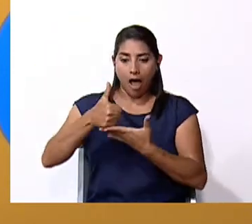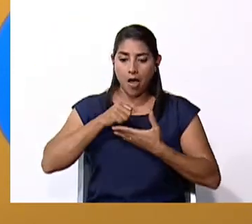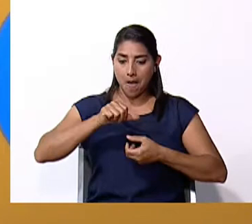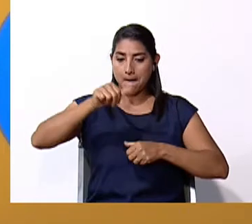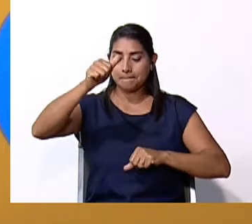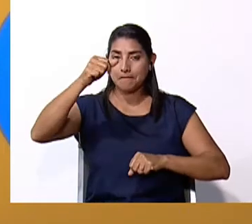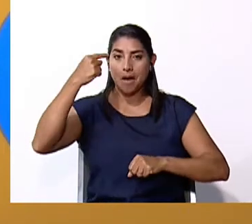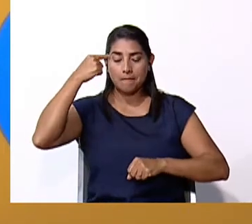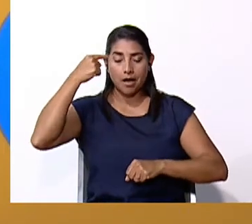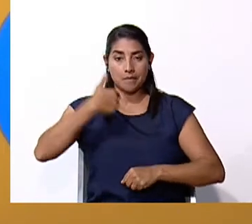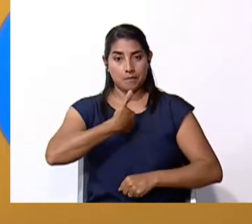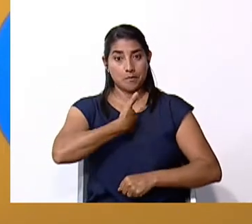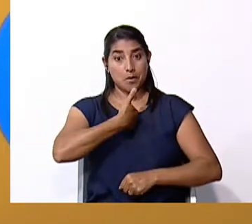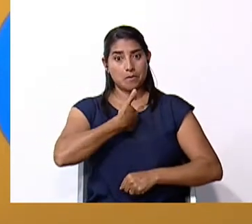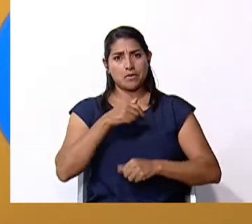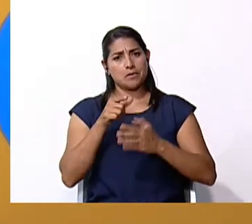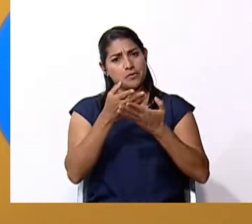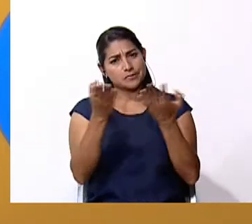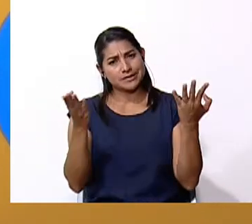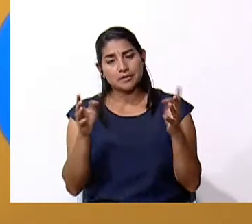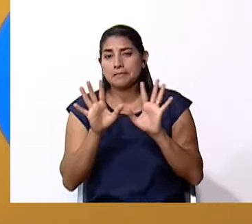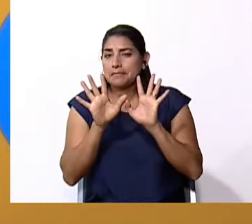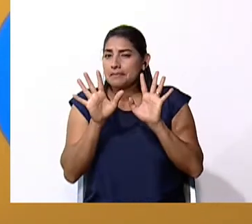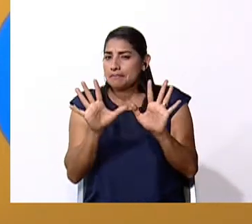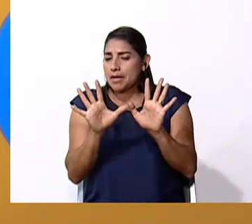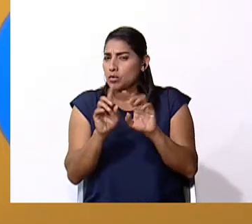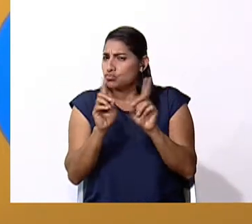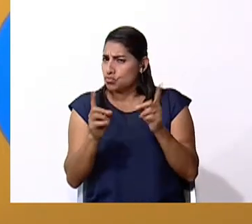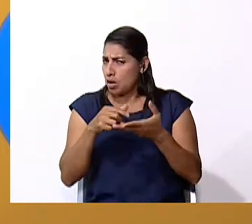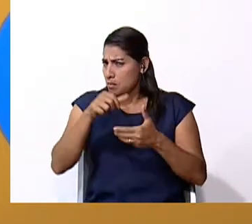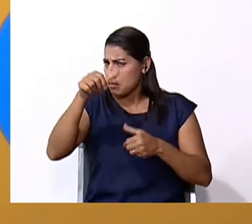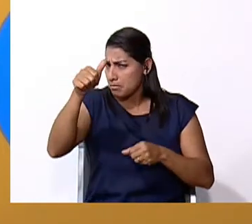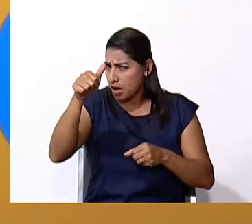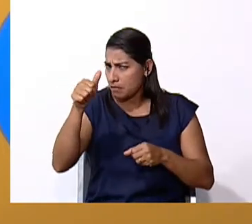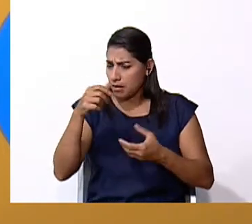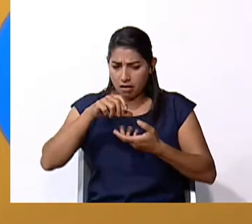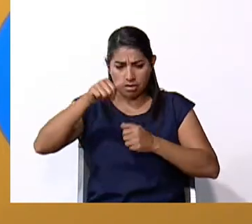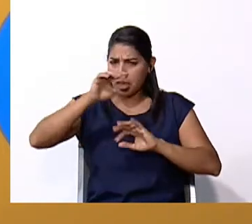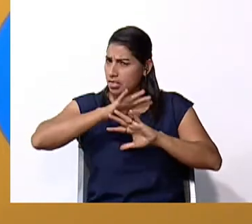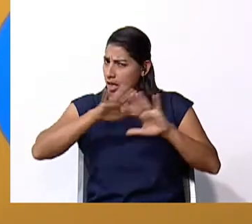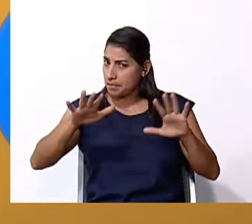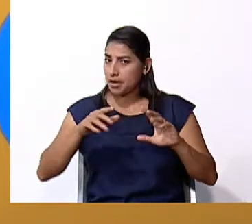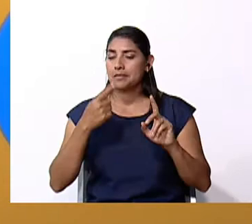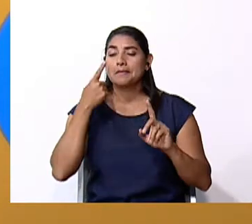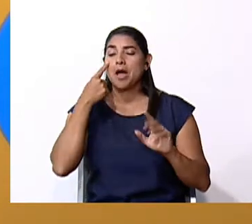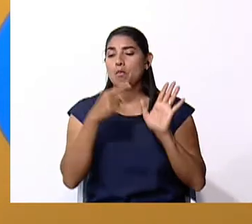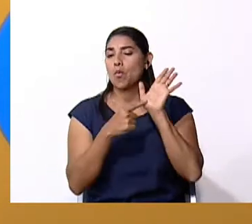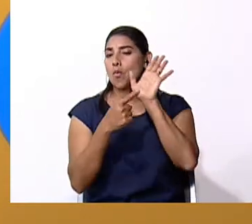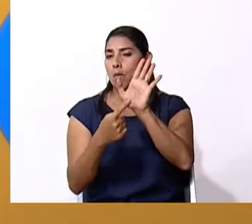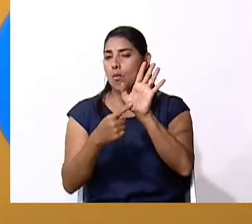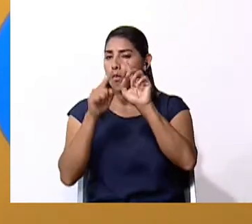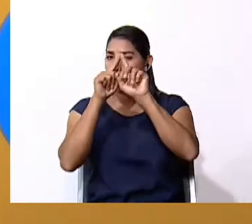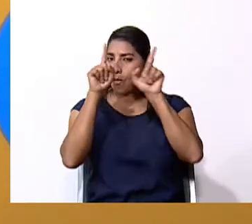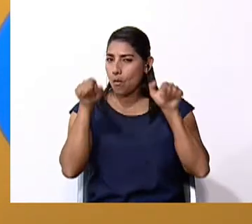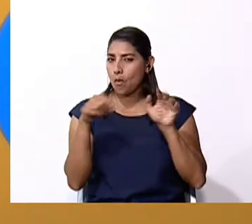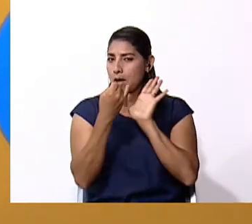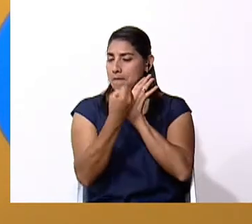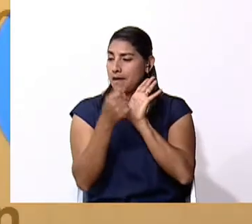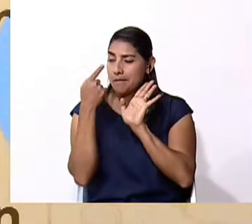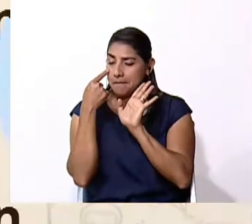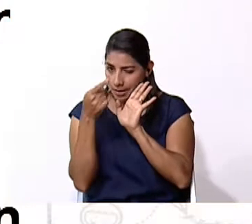mapas conceptuales. Pero bueno, no es solamente esto. Vamos a observar una imagen para irles explicando la